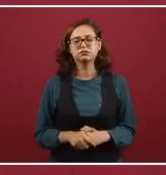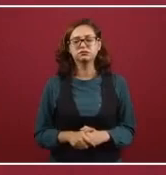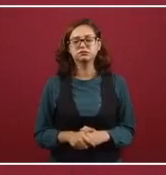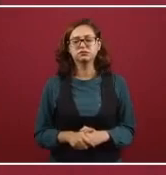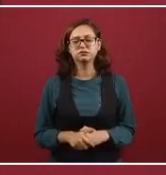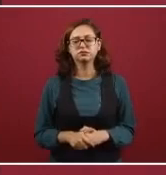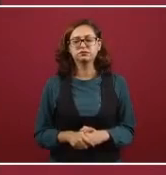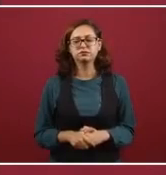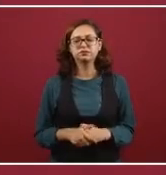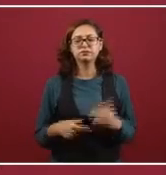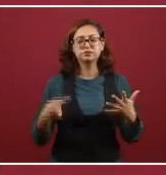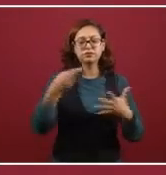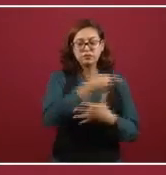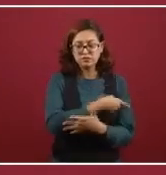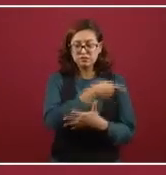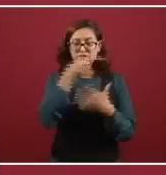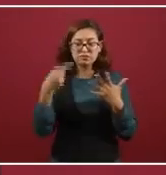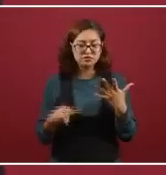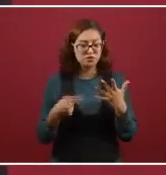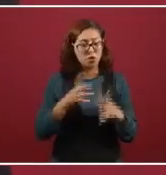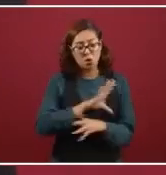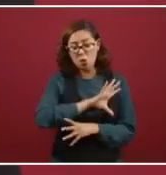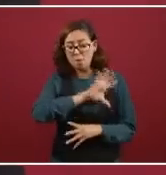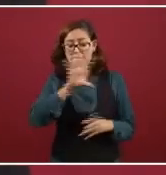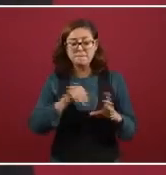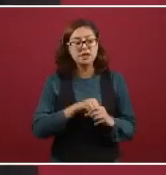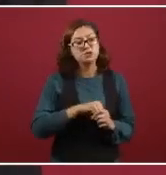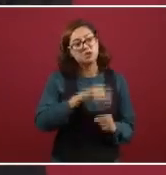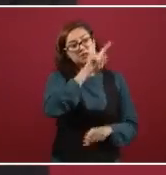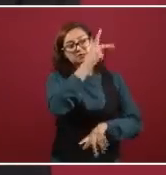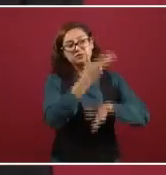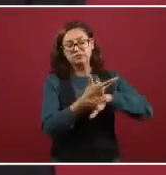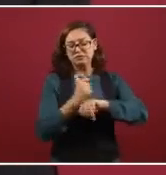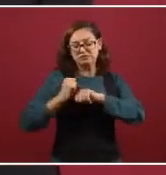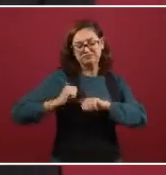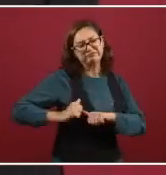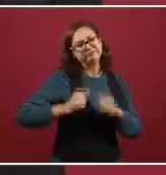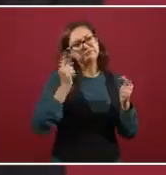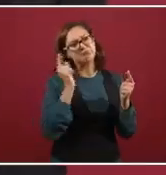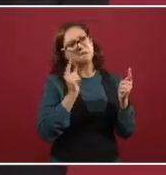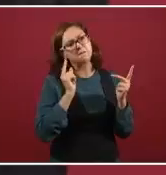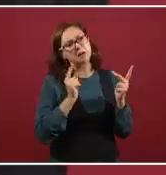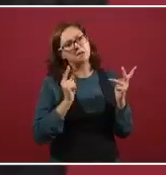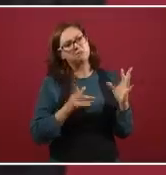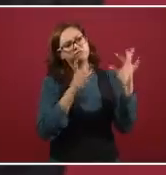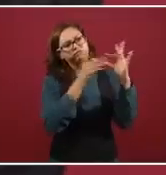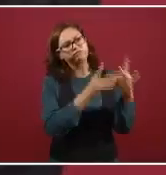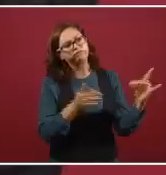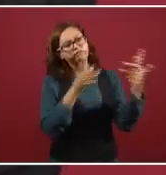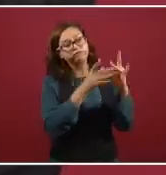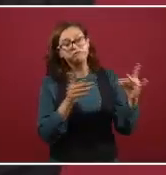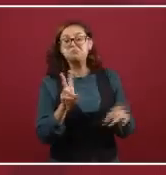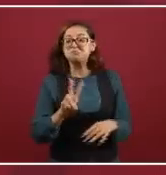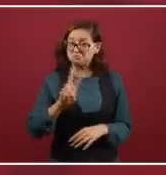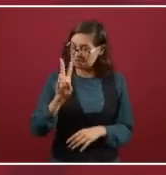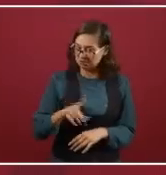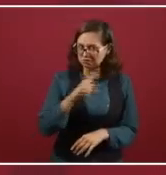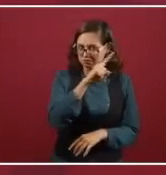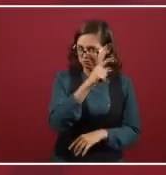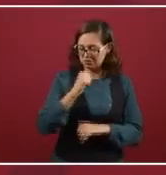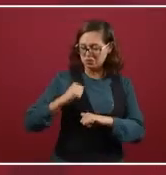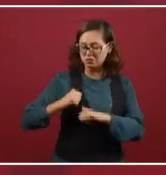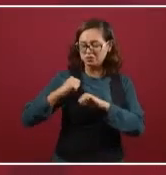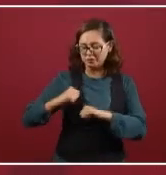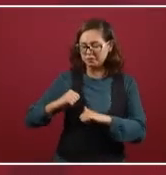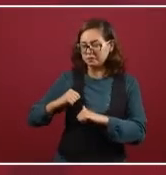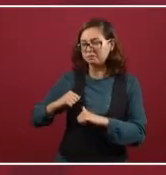Y todo esto se los externamos ayer a las autoridades norteamericanas. Debo decir que encontramos muy buena disposición. Tan es así que ayer mismo